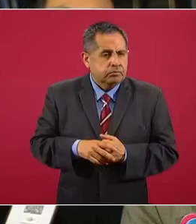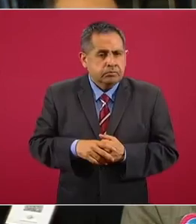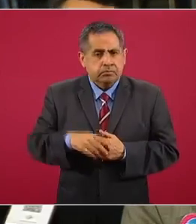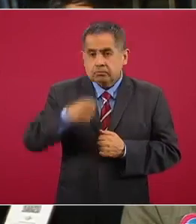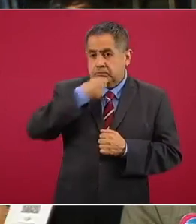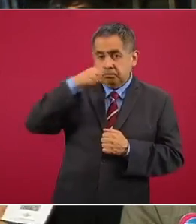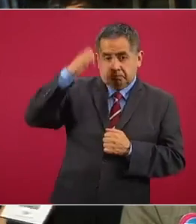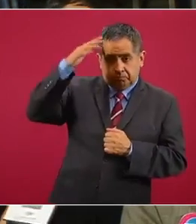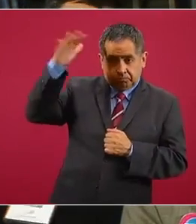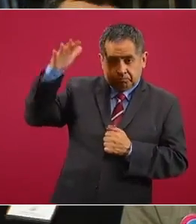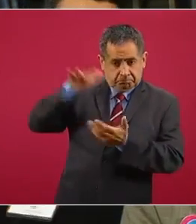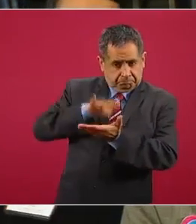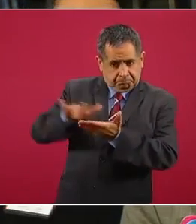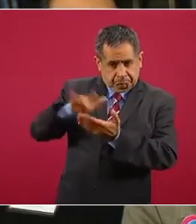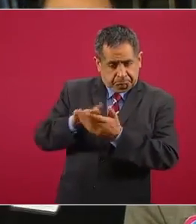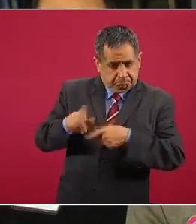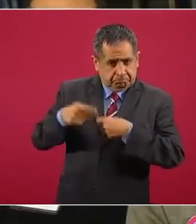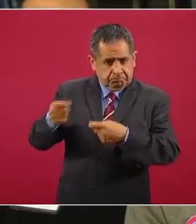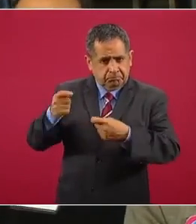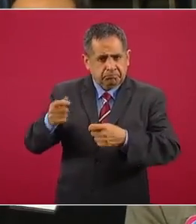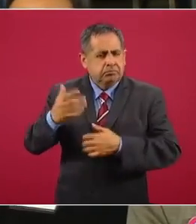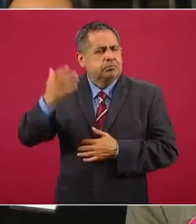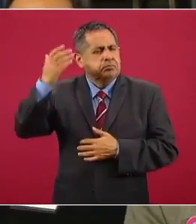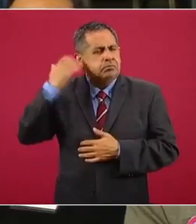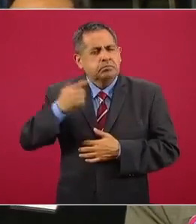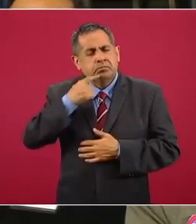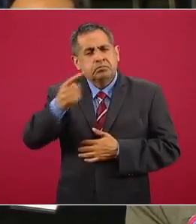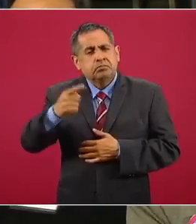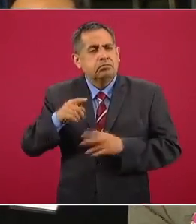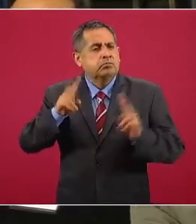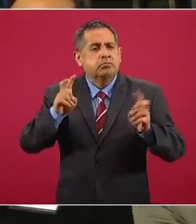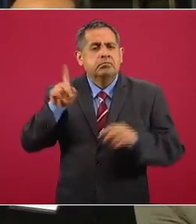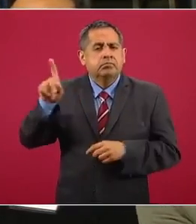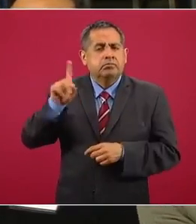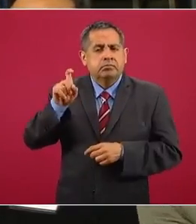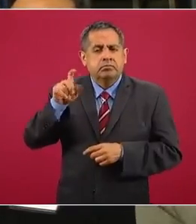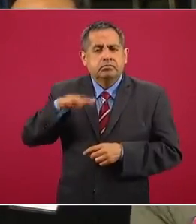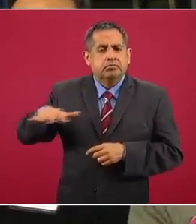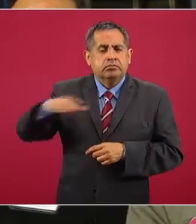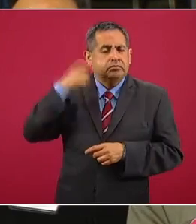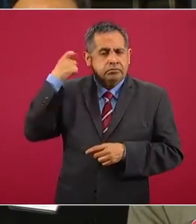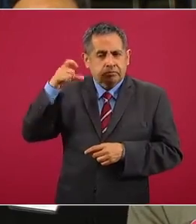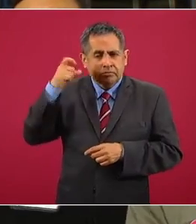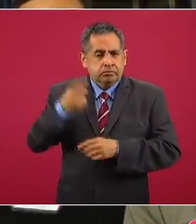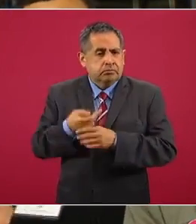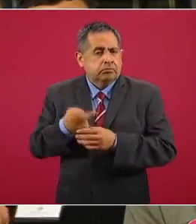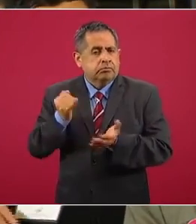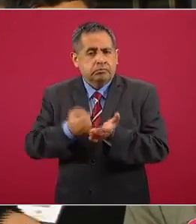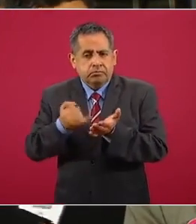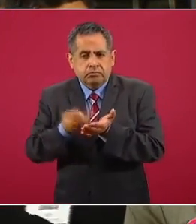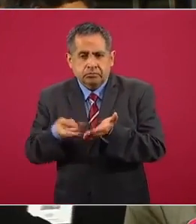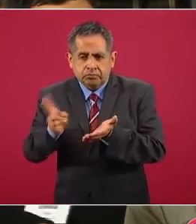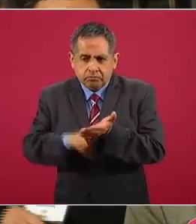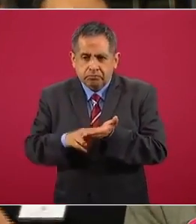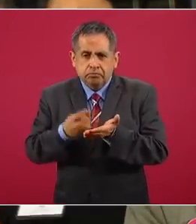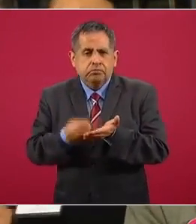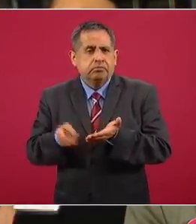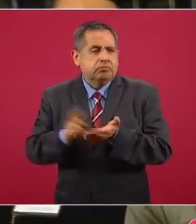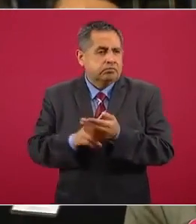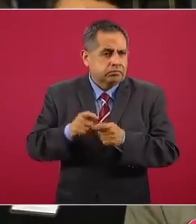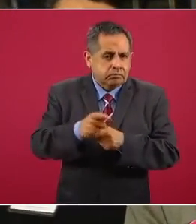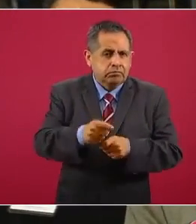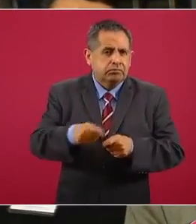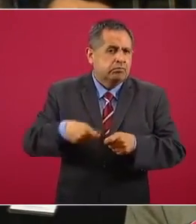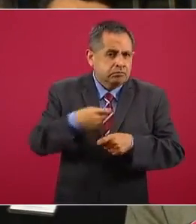adultos mayores, ya le había comentado el tema del agua en Querétaro, de esa doble tributación, que hay un macromedidor y